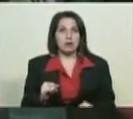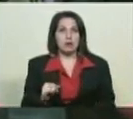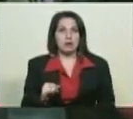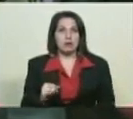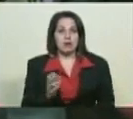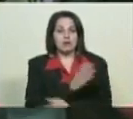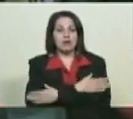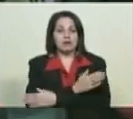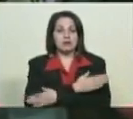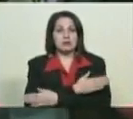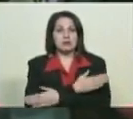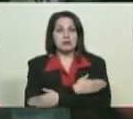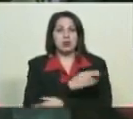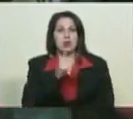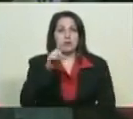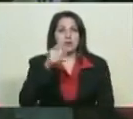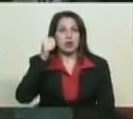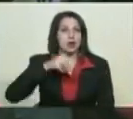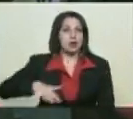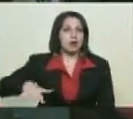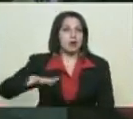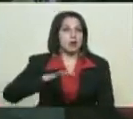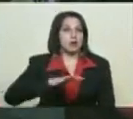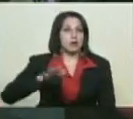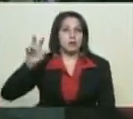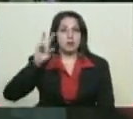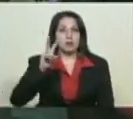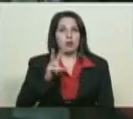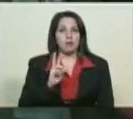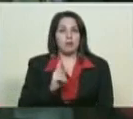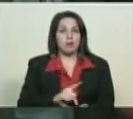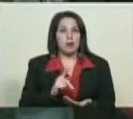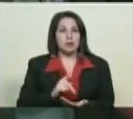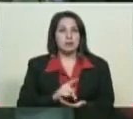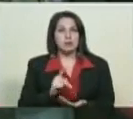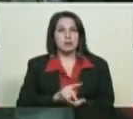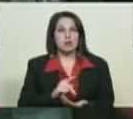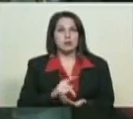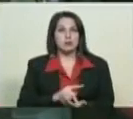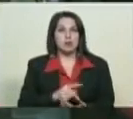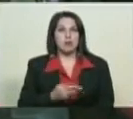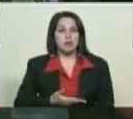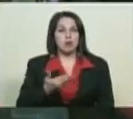una felicitación también al pueblo venezolano por una participación